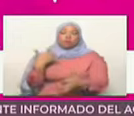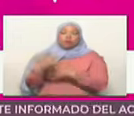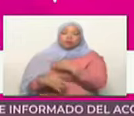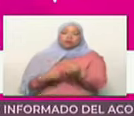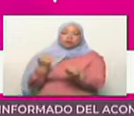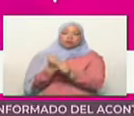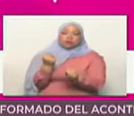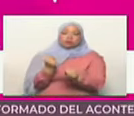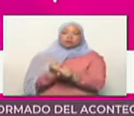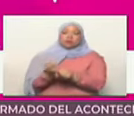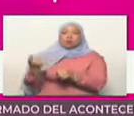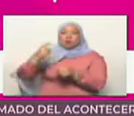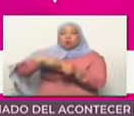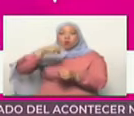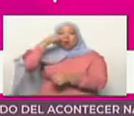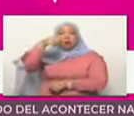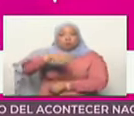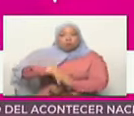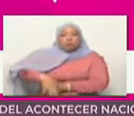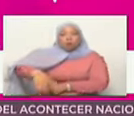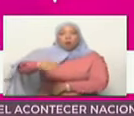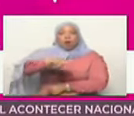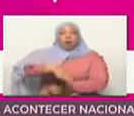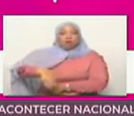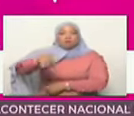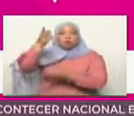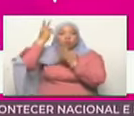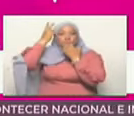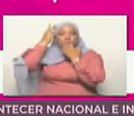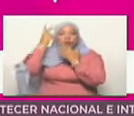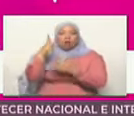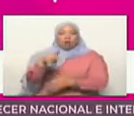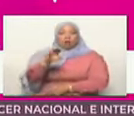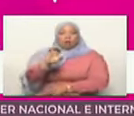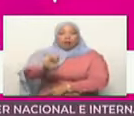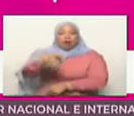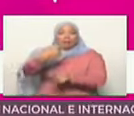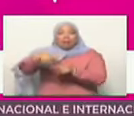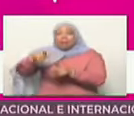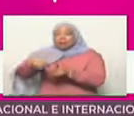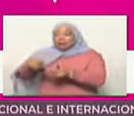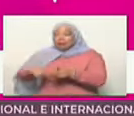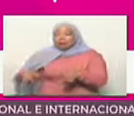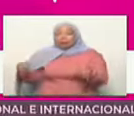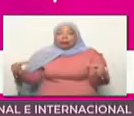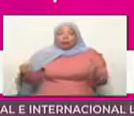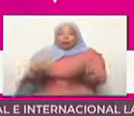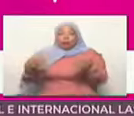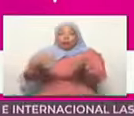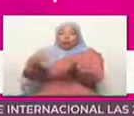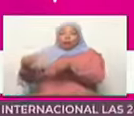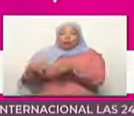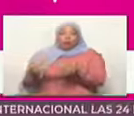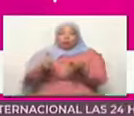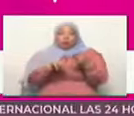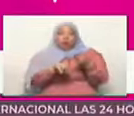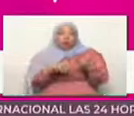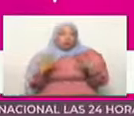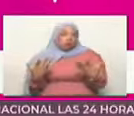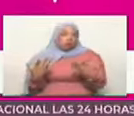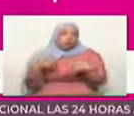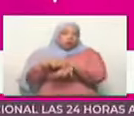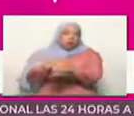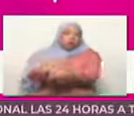que incluso el pueblo Pemón son varias etnias, son varios grupos. Taurepan, por ejemplo, en el caso